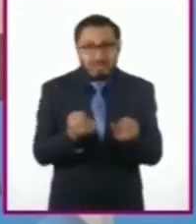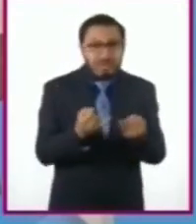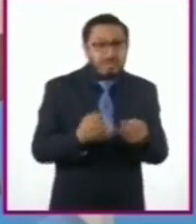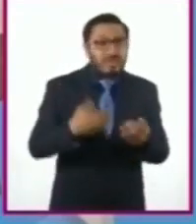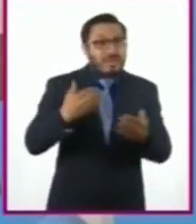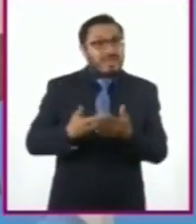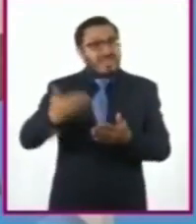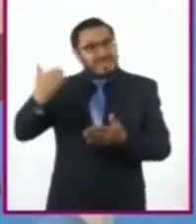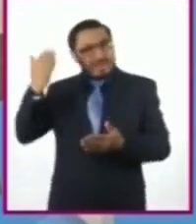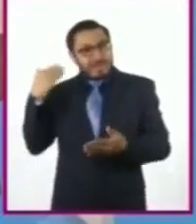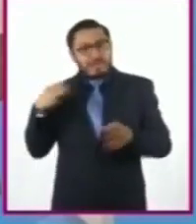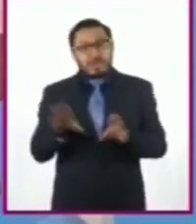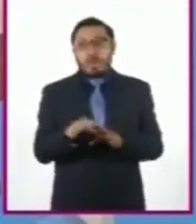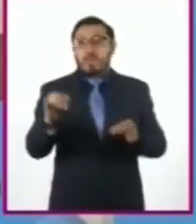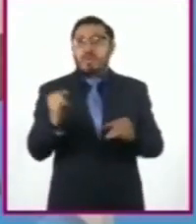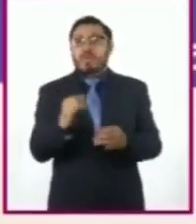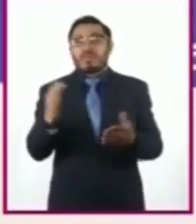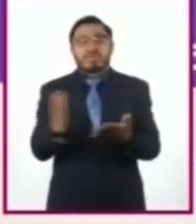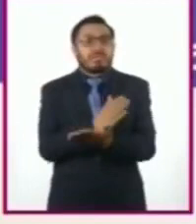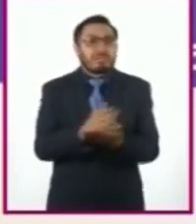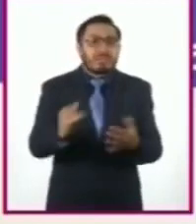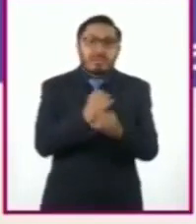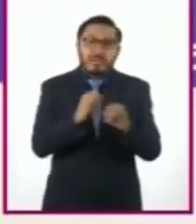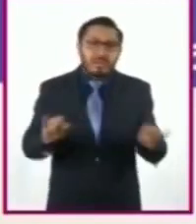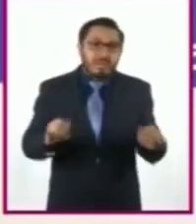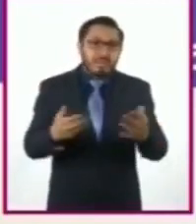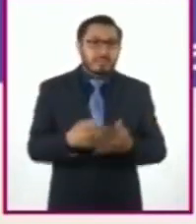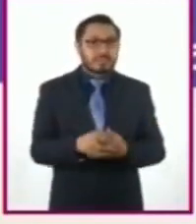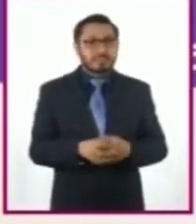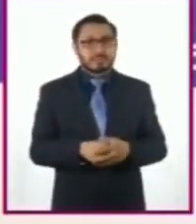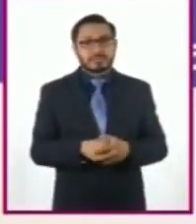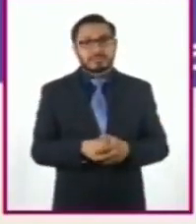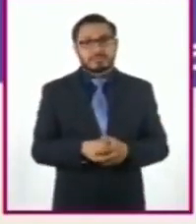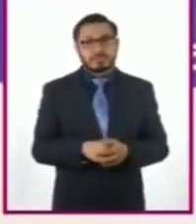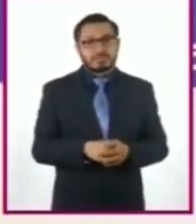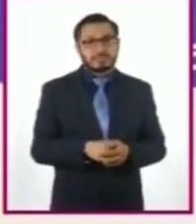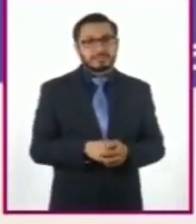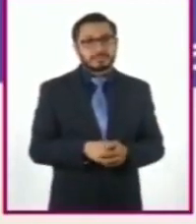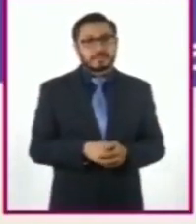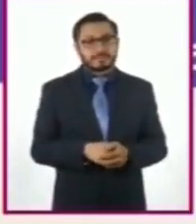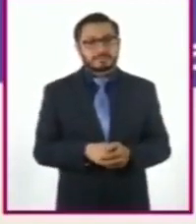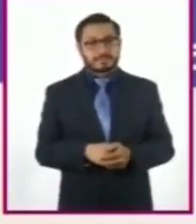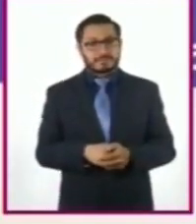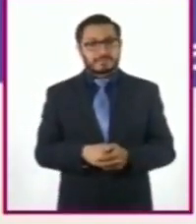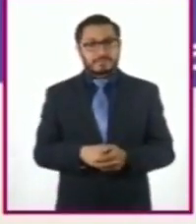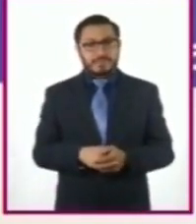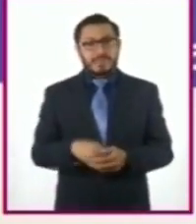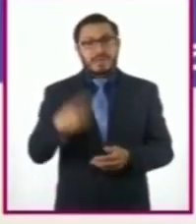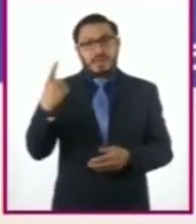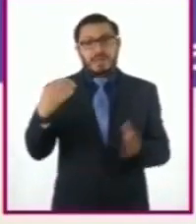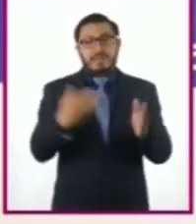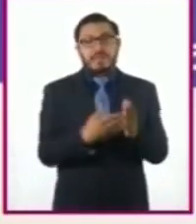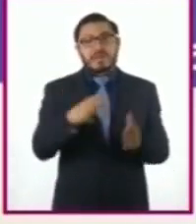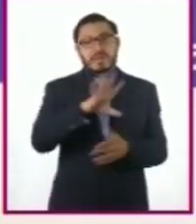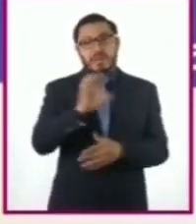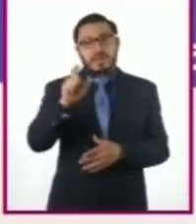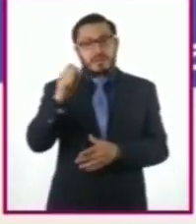anteriormente independientes. Se puede asegurar que de 1522